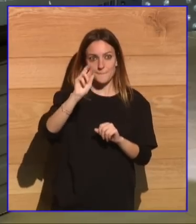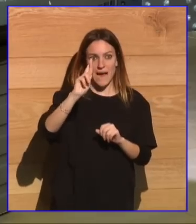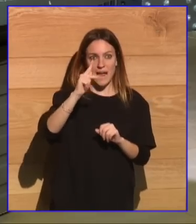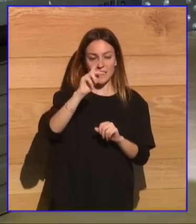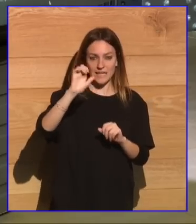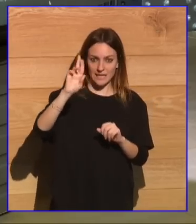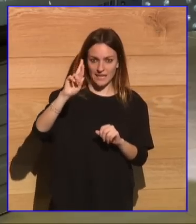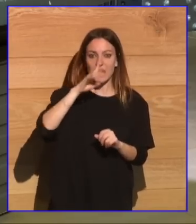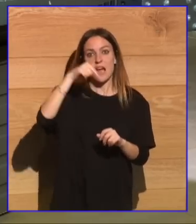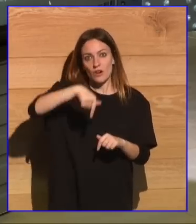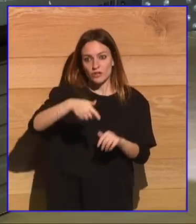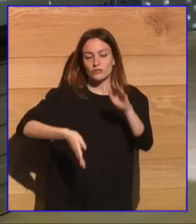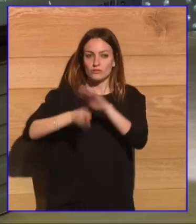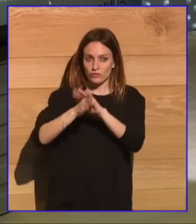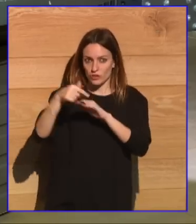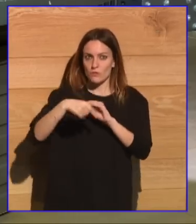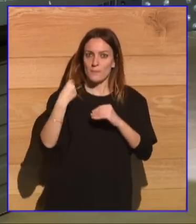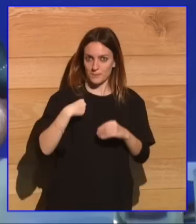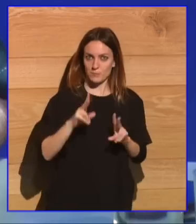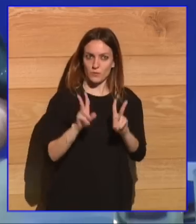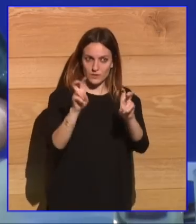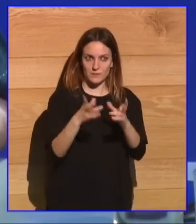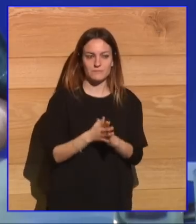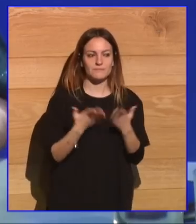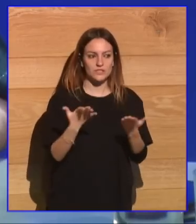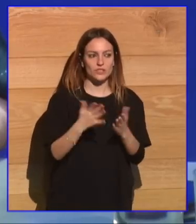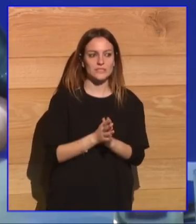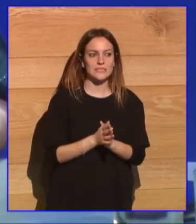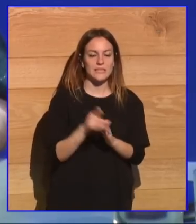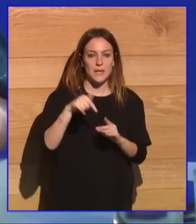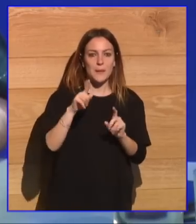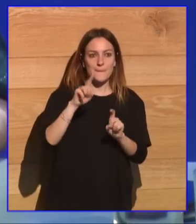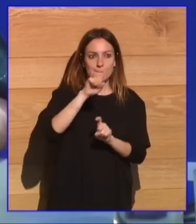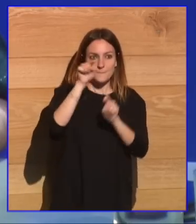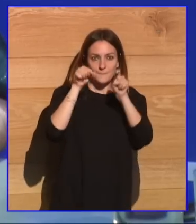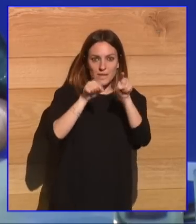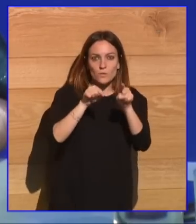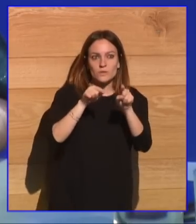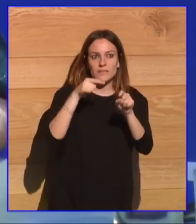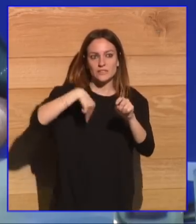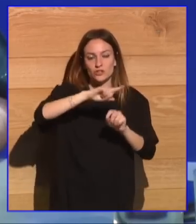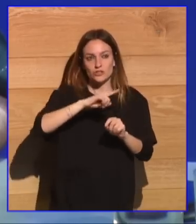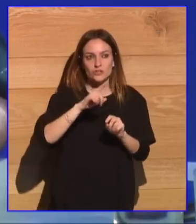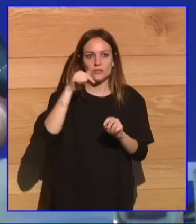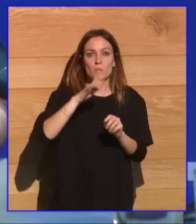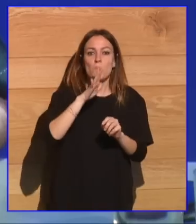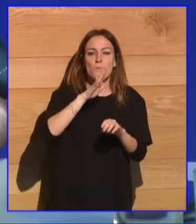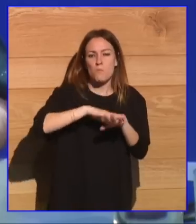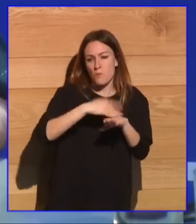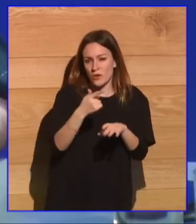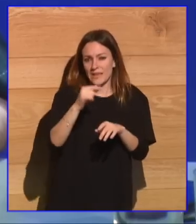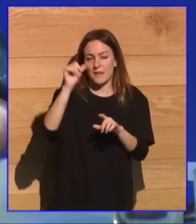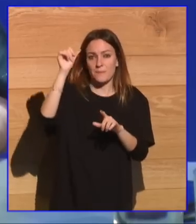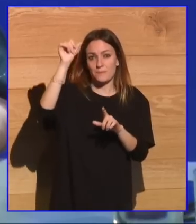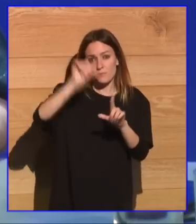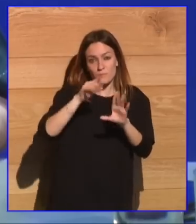seguir hablando de Alan Parker. Entonces, no pega la pregunta ¿por qué vamos a hacer un segundo programa de Alan Parker? Porque nos quedan